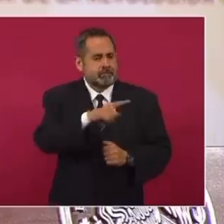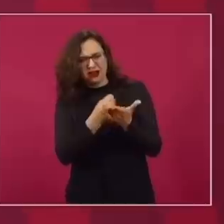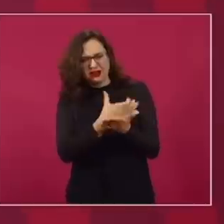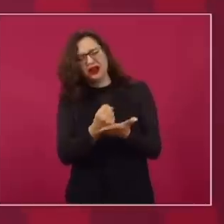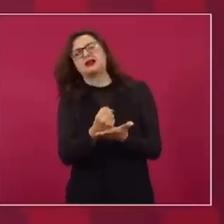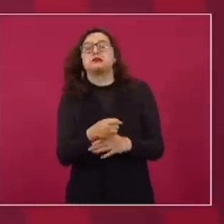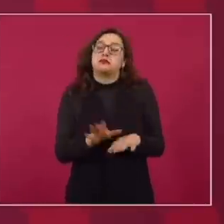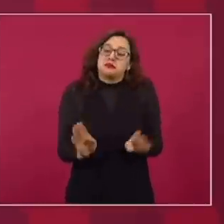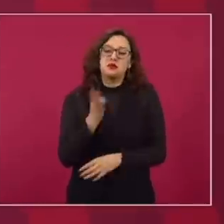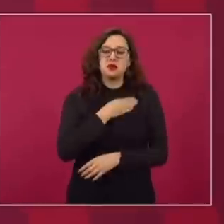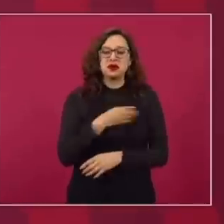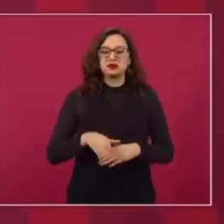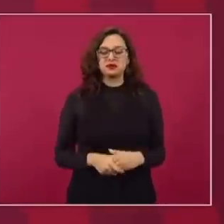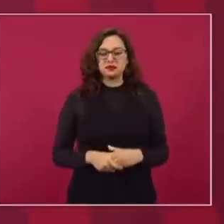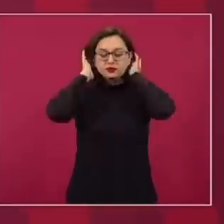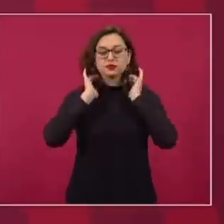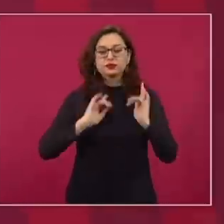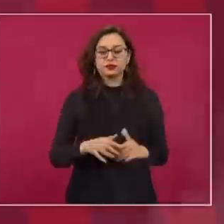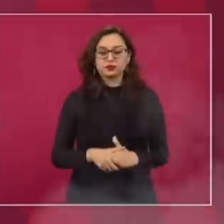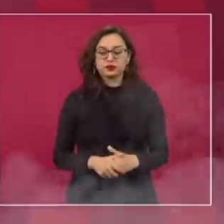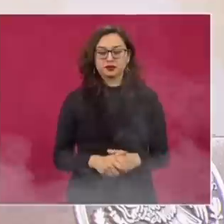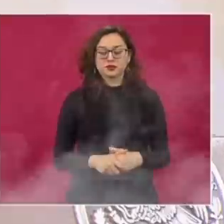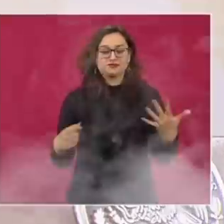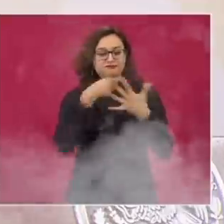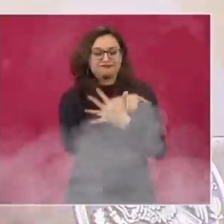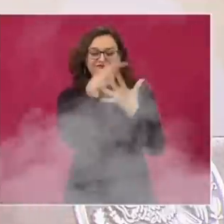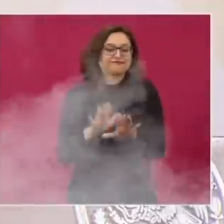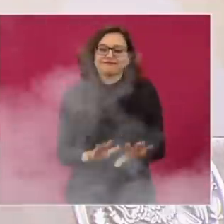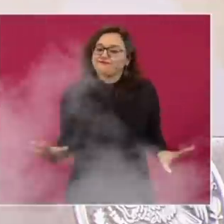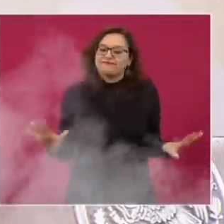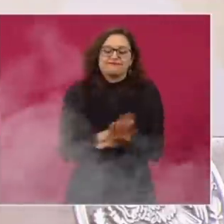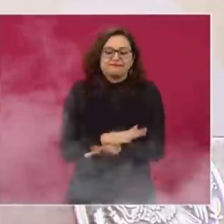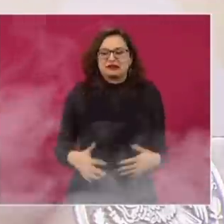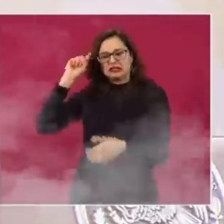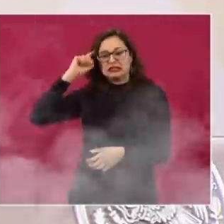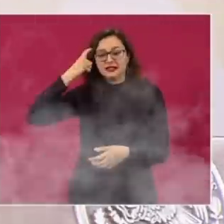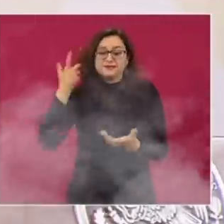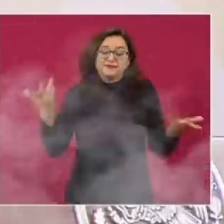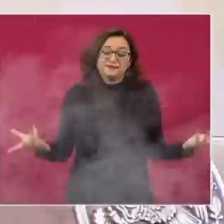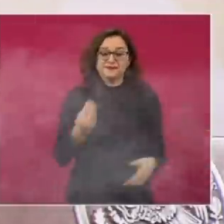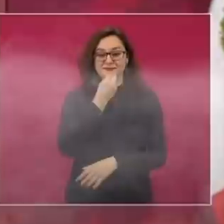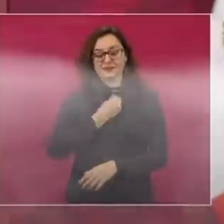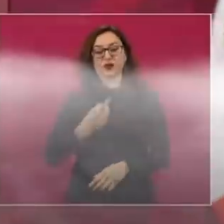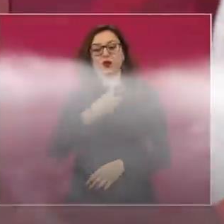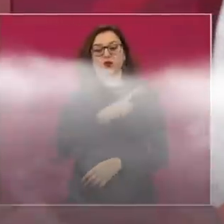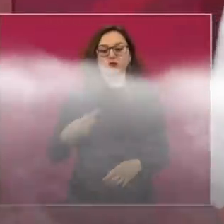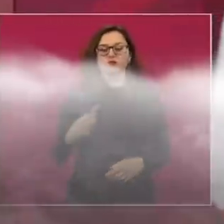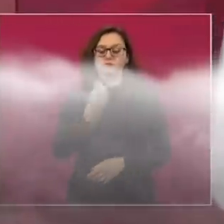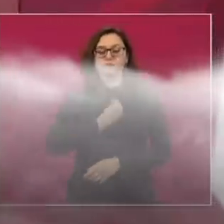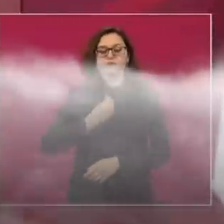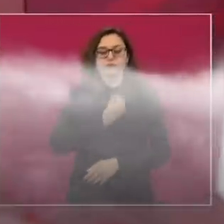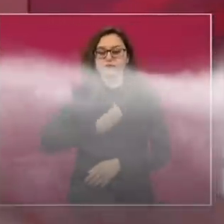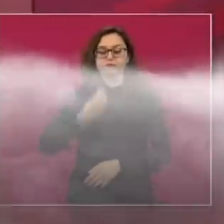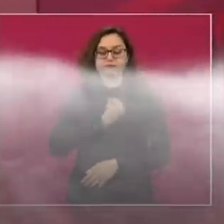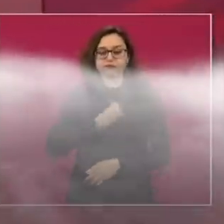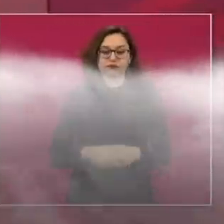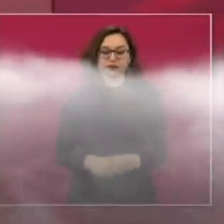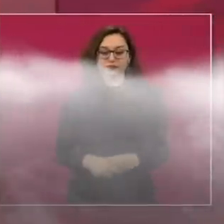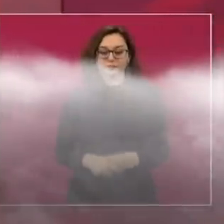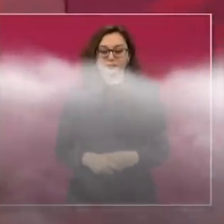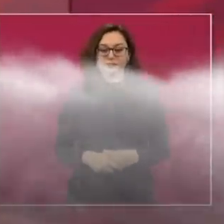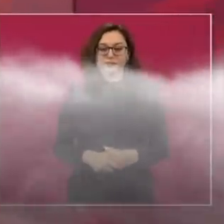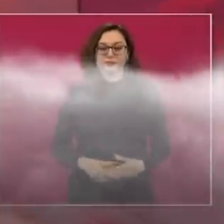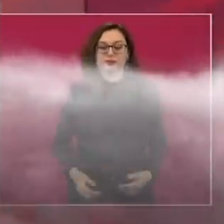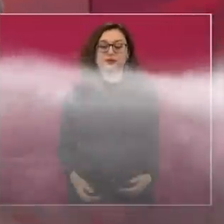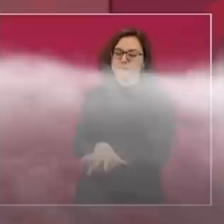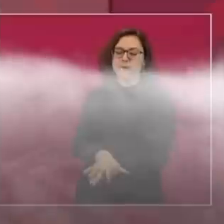mucho. Entonces, todo eso es lo que pues tiene que ir cambiando. Aunque se enojen, hay que resistir. Yo siempre tengo presente lo que le